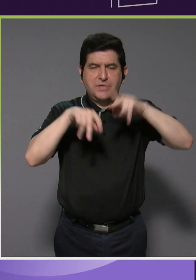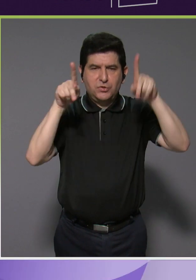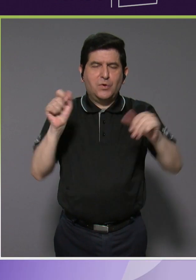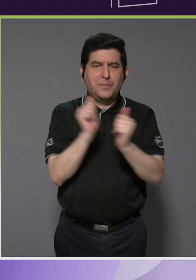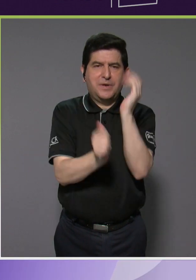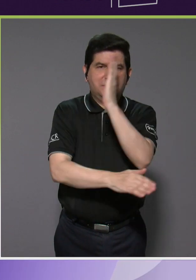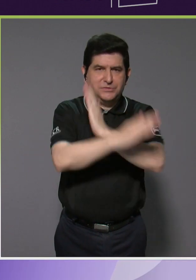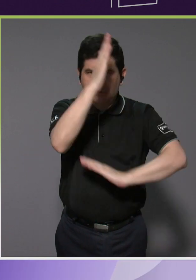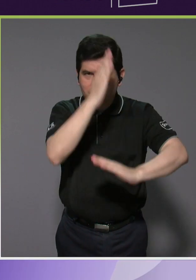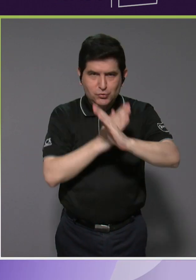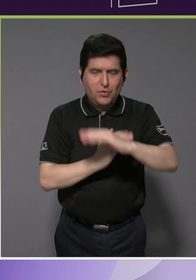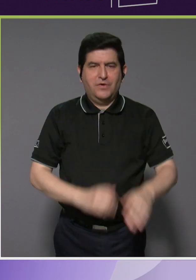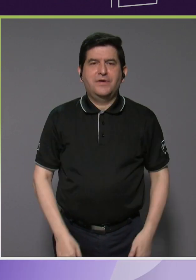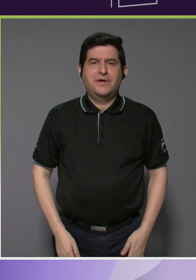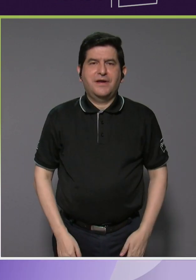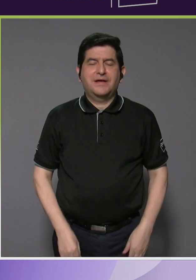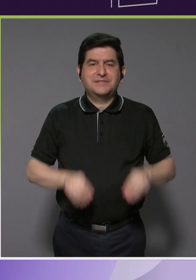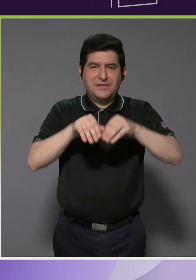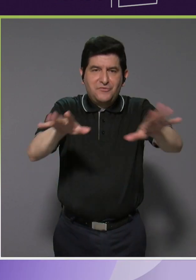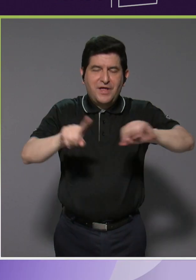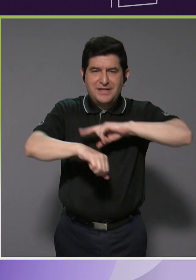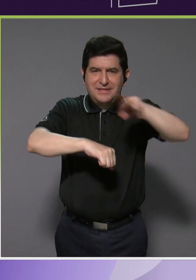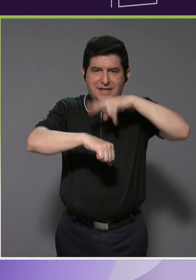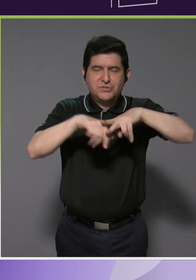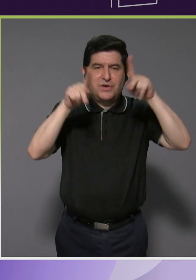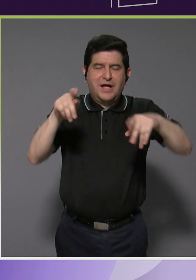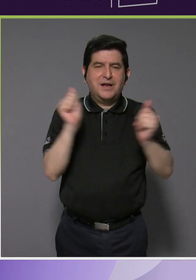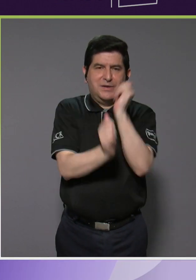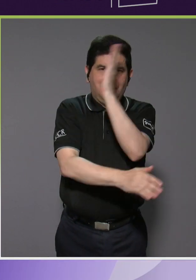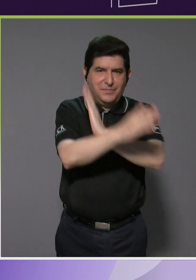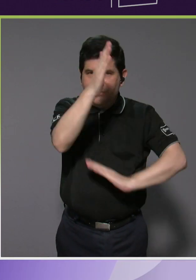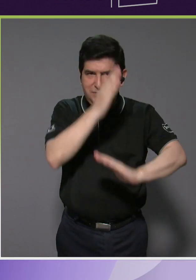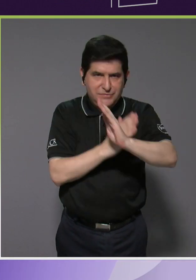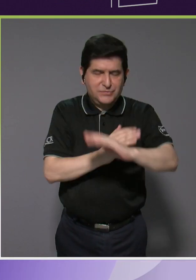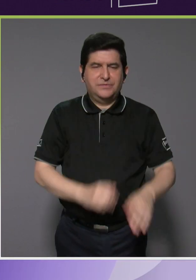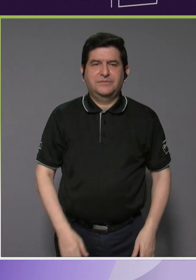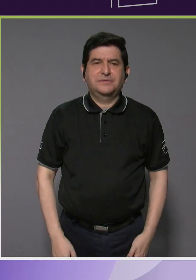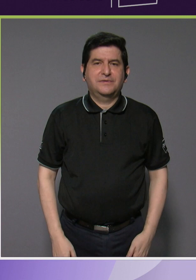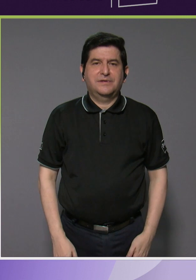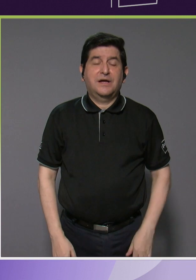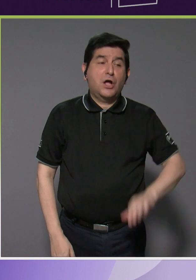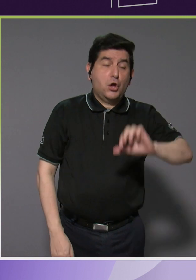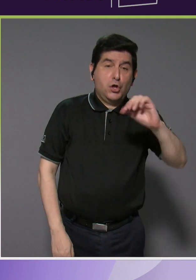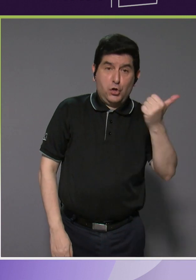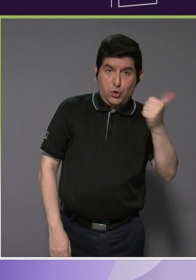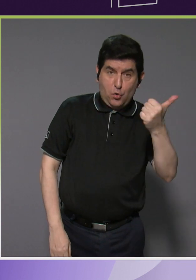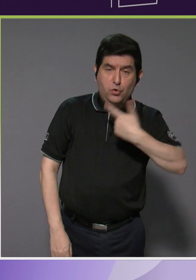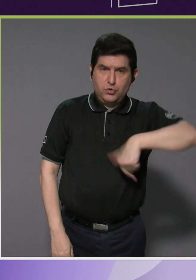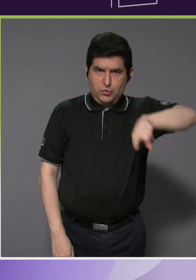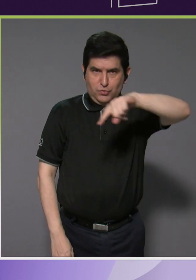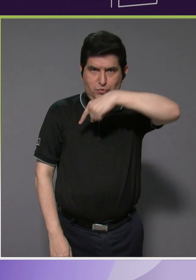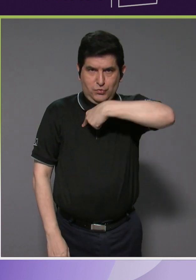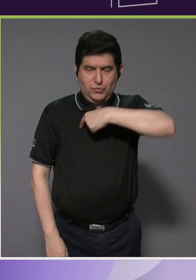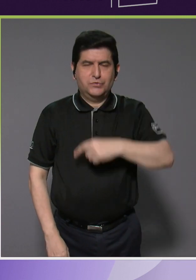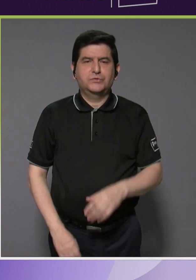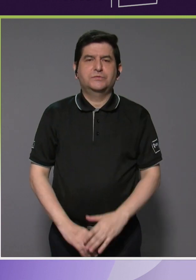con Discapacidad, desde la Red Nacional de Personas con Discapacidad y otros, hemos